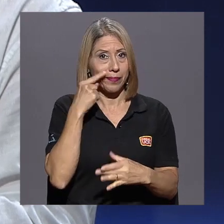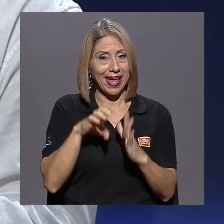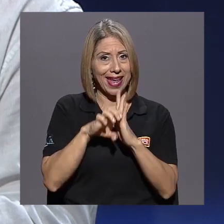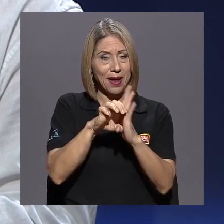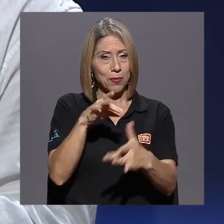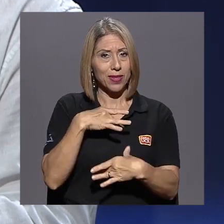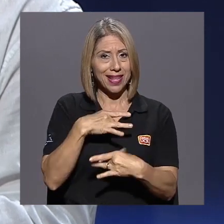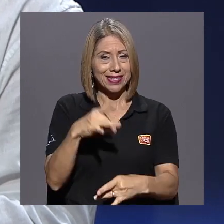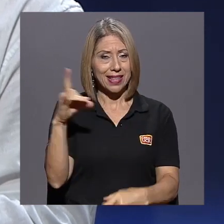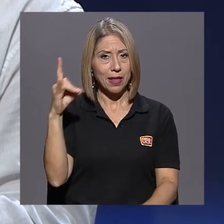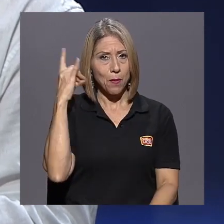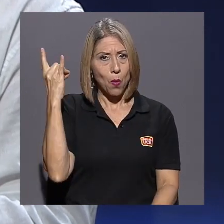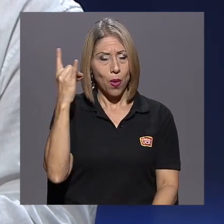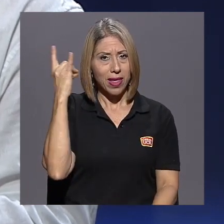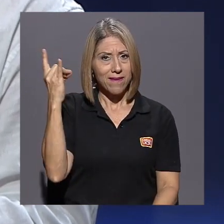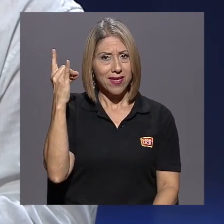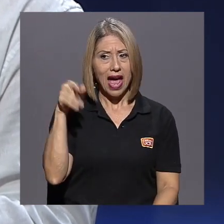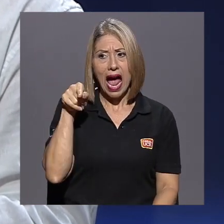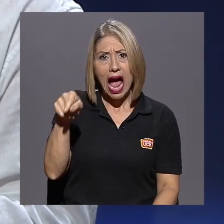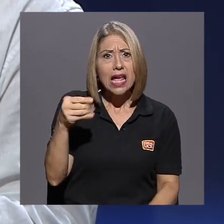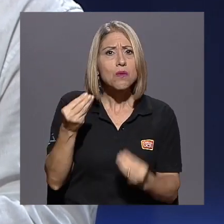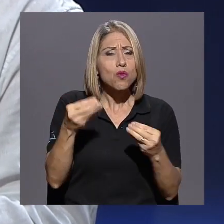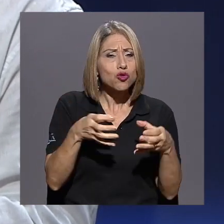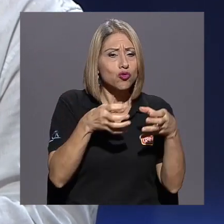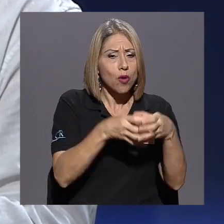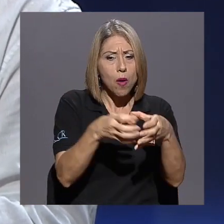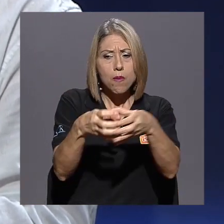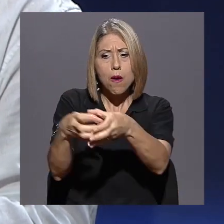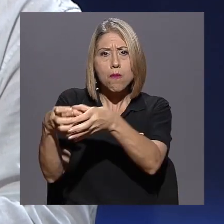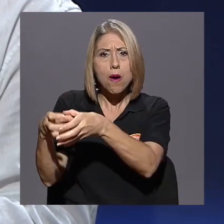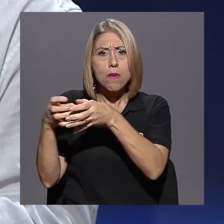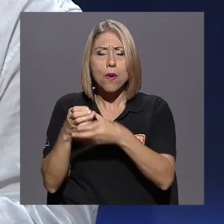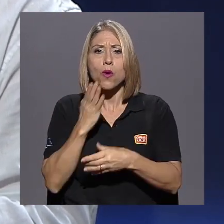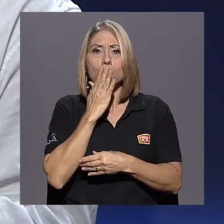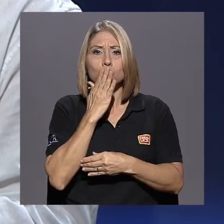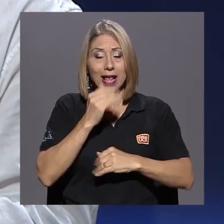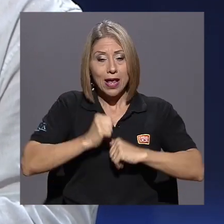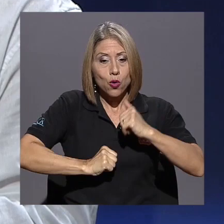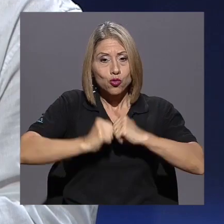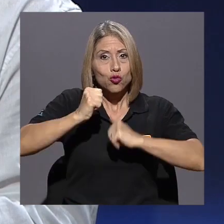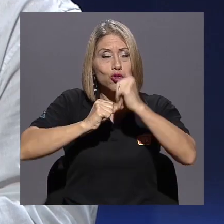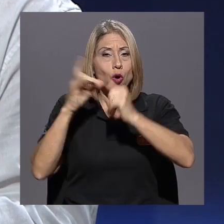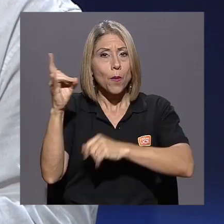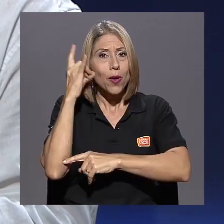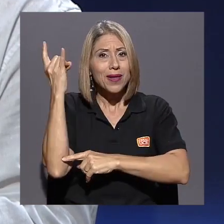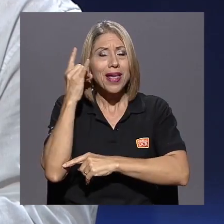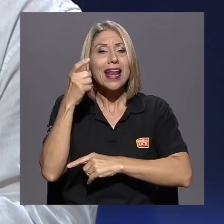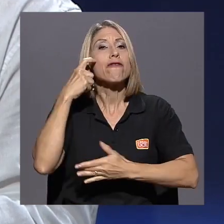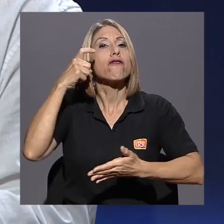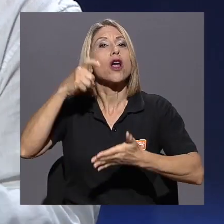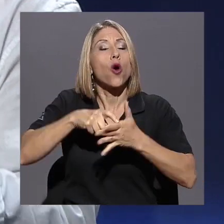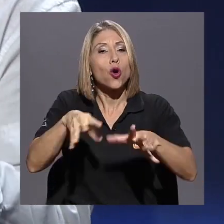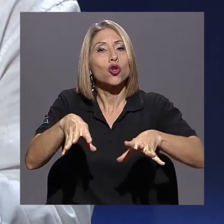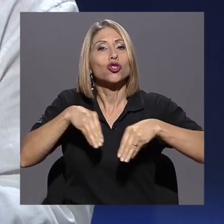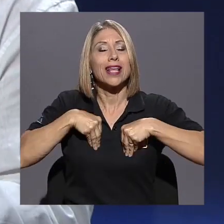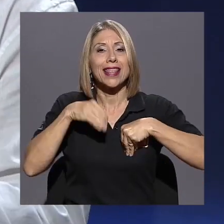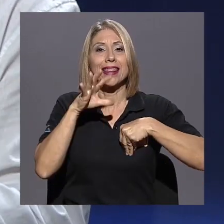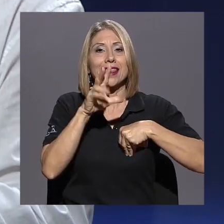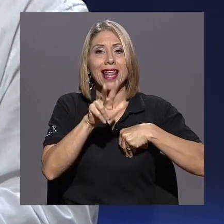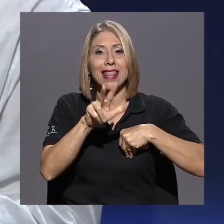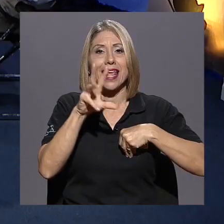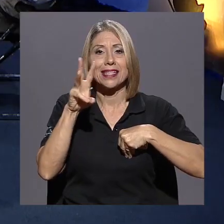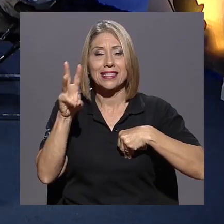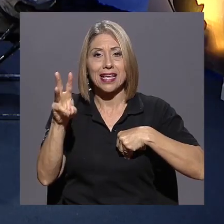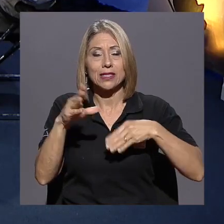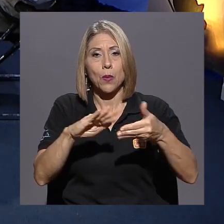donde existen muchos grupos indígenas la constitución boliviana y conoce a 36 grupos indígenas como pueblos y